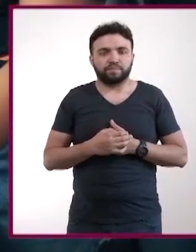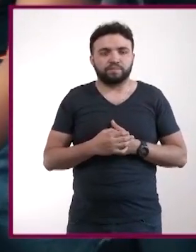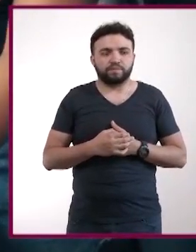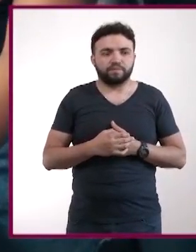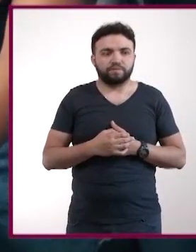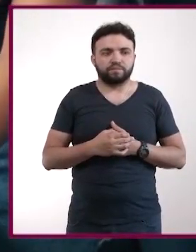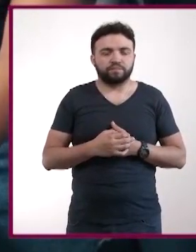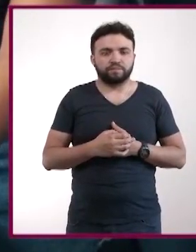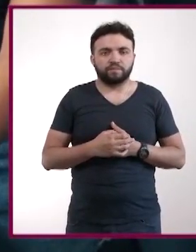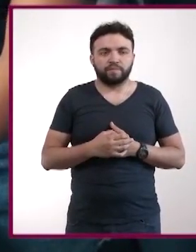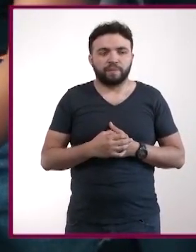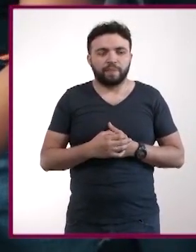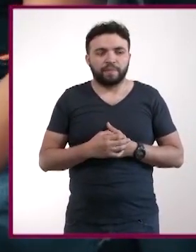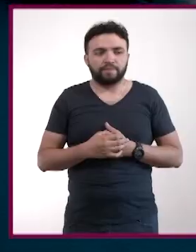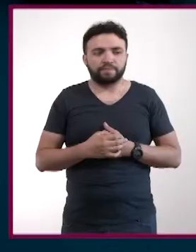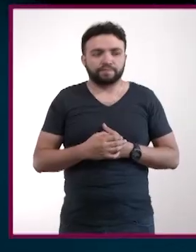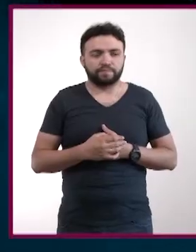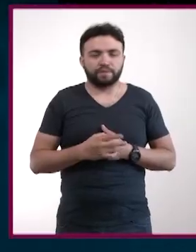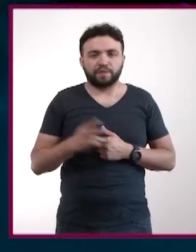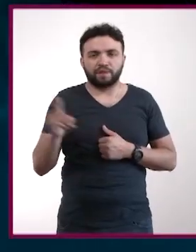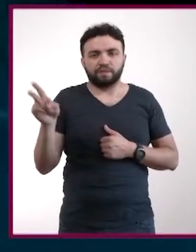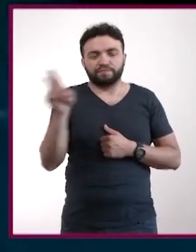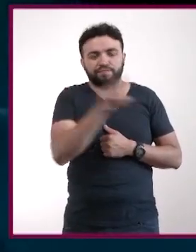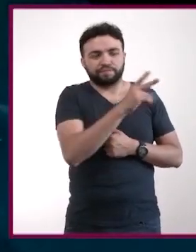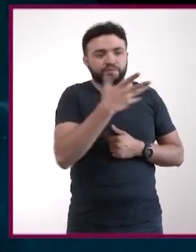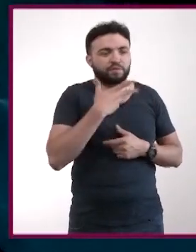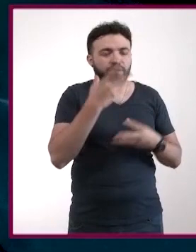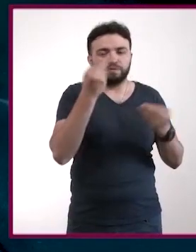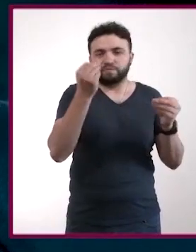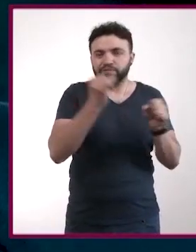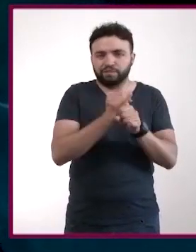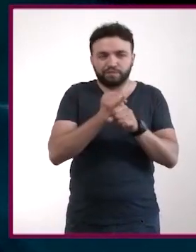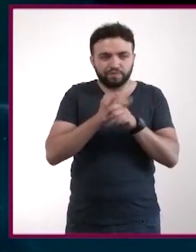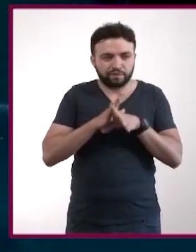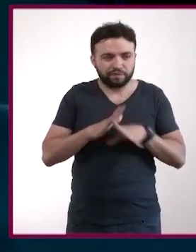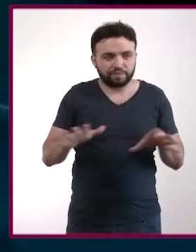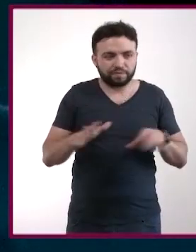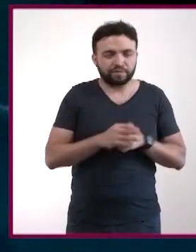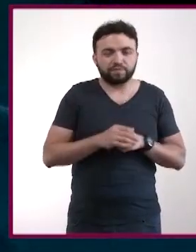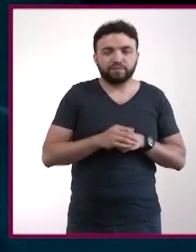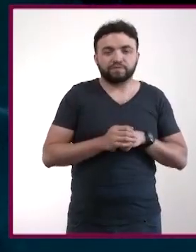Vámonos. Este que tiene pues muchísima información, ¿no? Del...